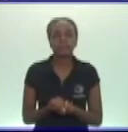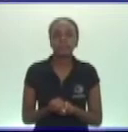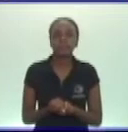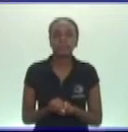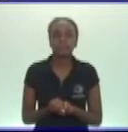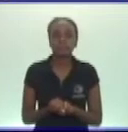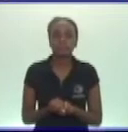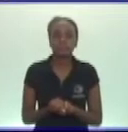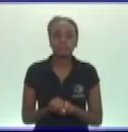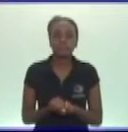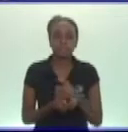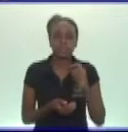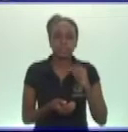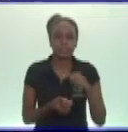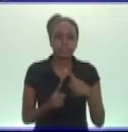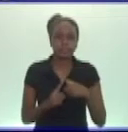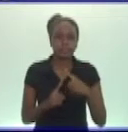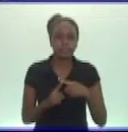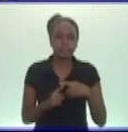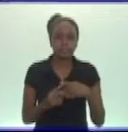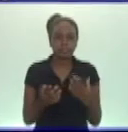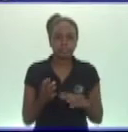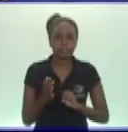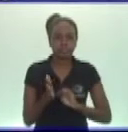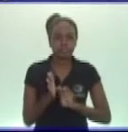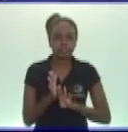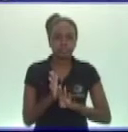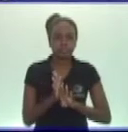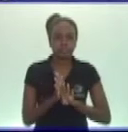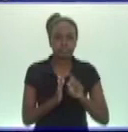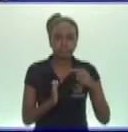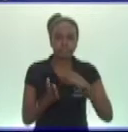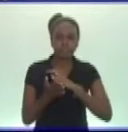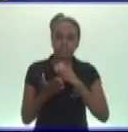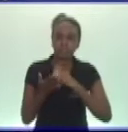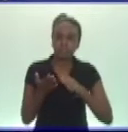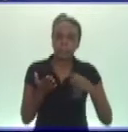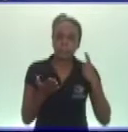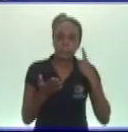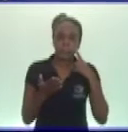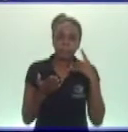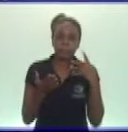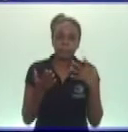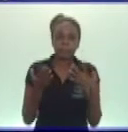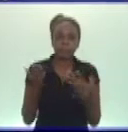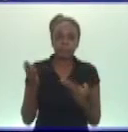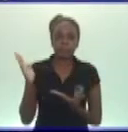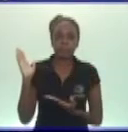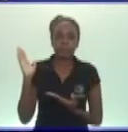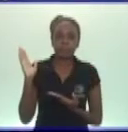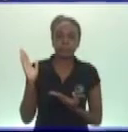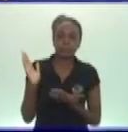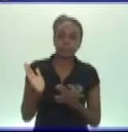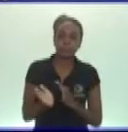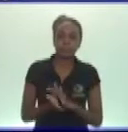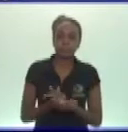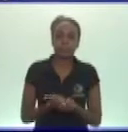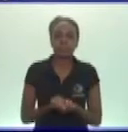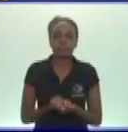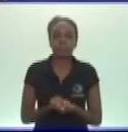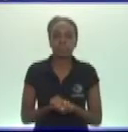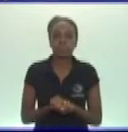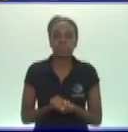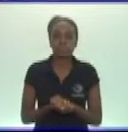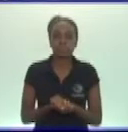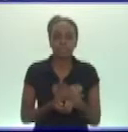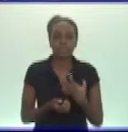Ahora, ¿qué temas desarrolla esta obra? La deshumanización del hombre en la sociedad capitalista. ¿Qué